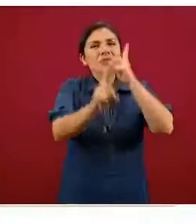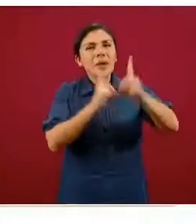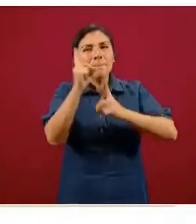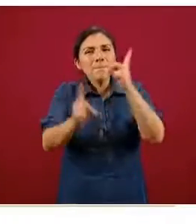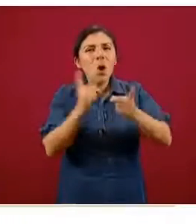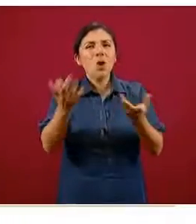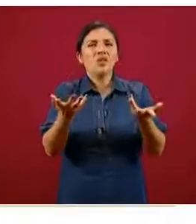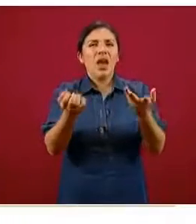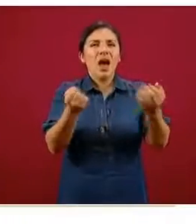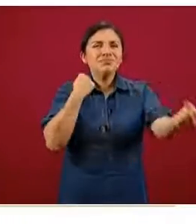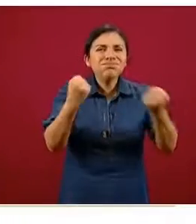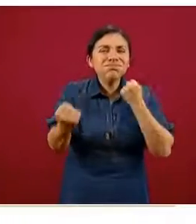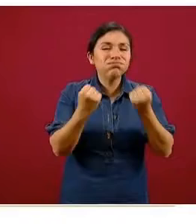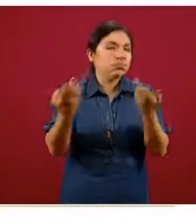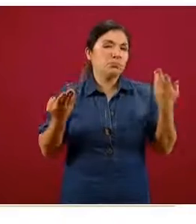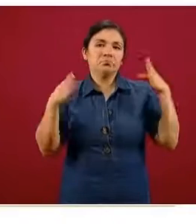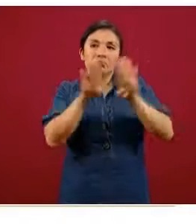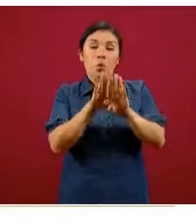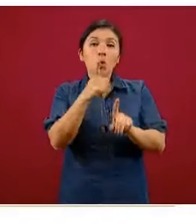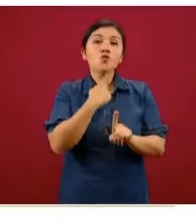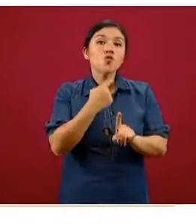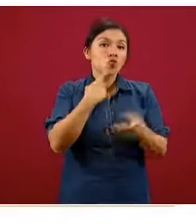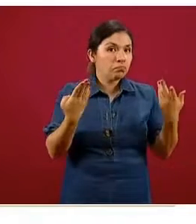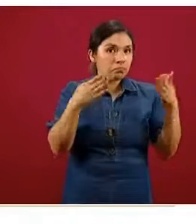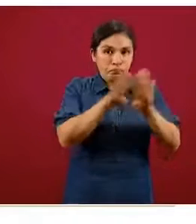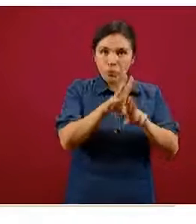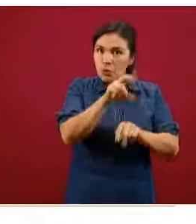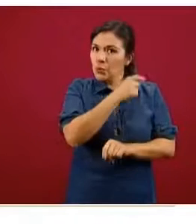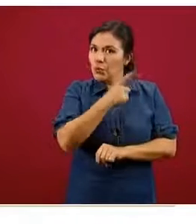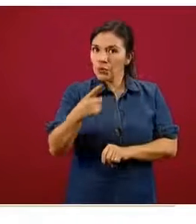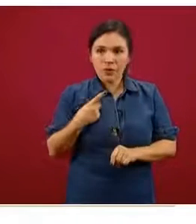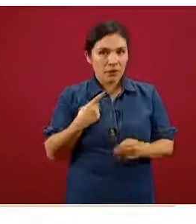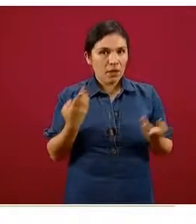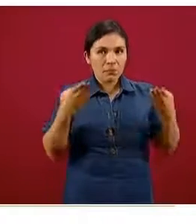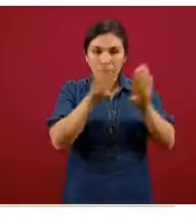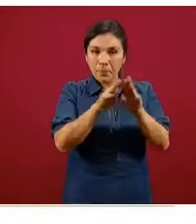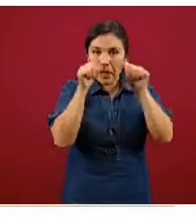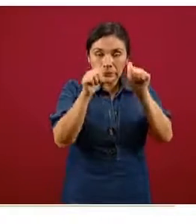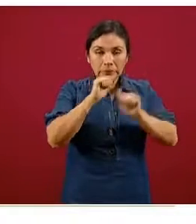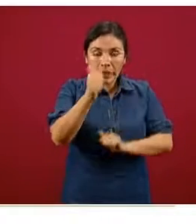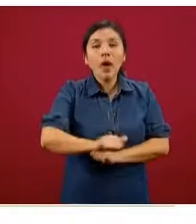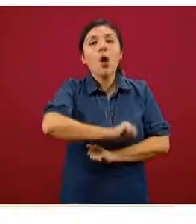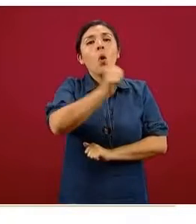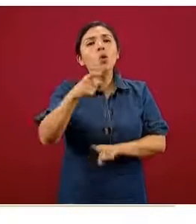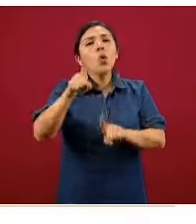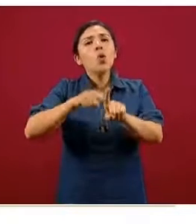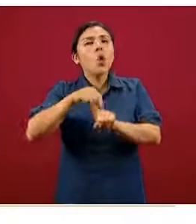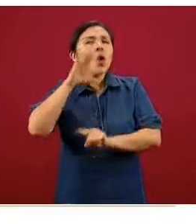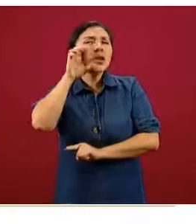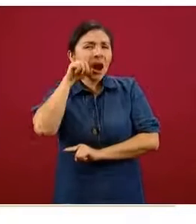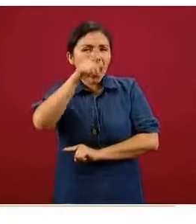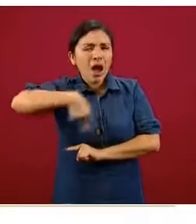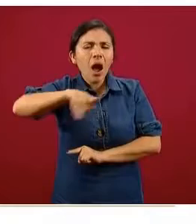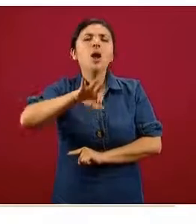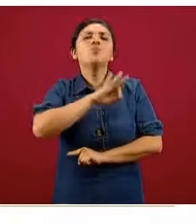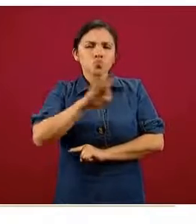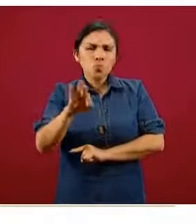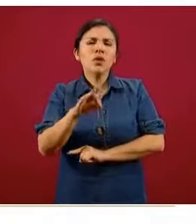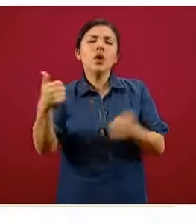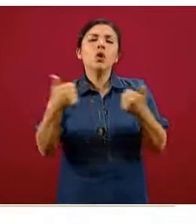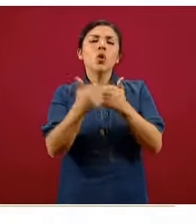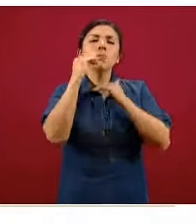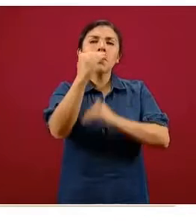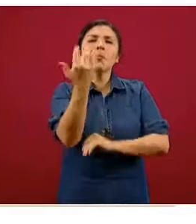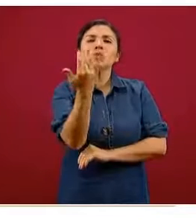spas, cerrados en rojo, no deben de prestar servicios, y para las entidades que están en naranja lo pueden hacer con